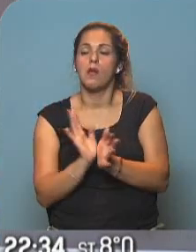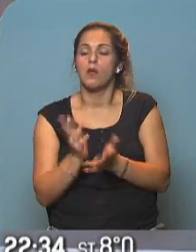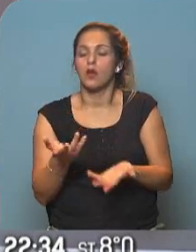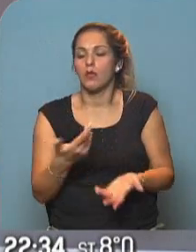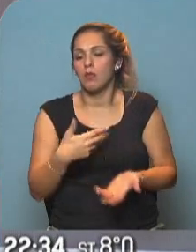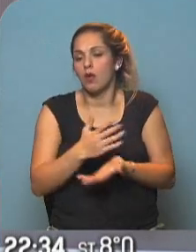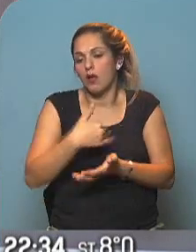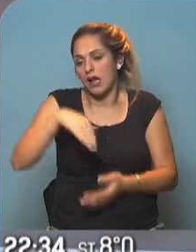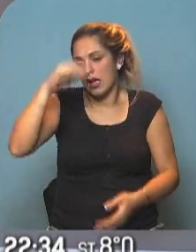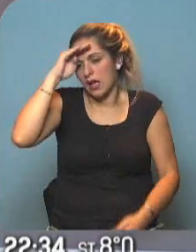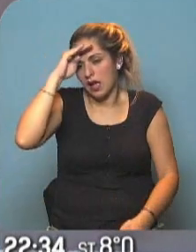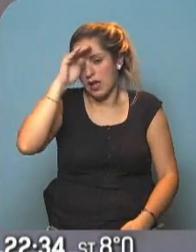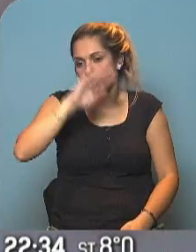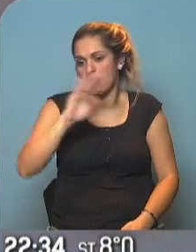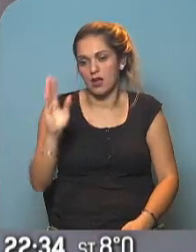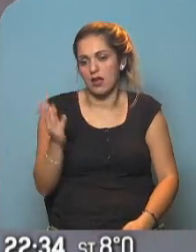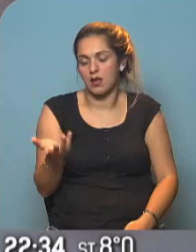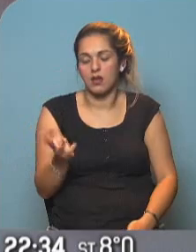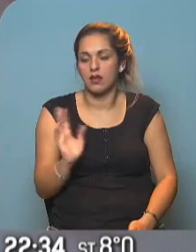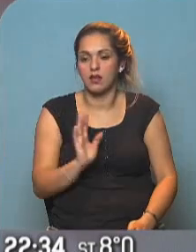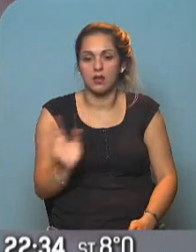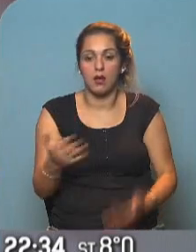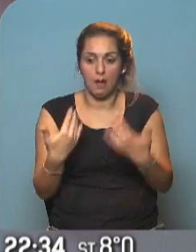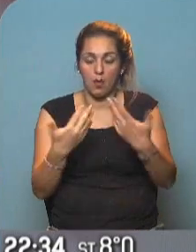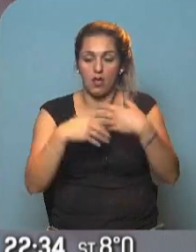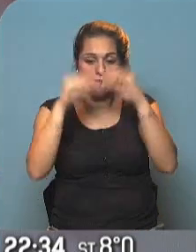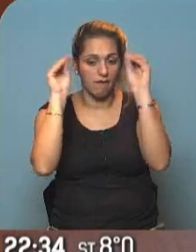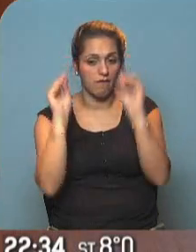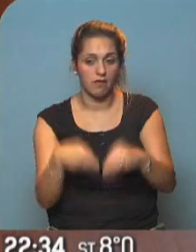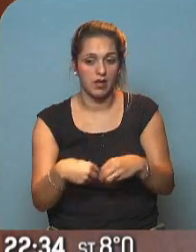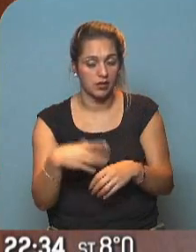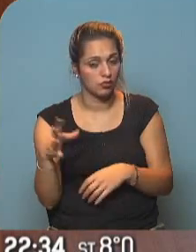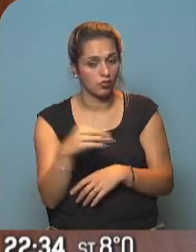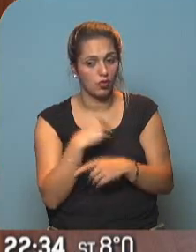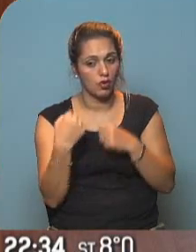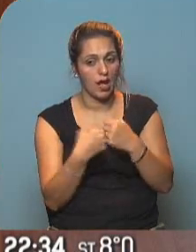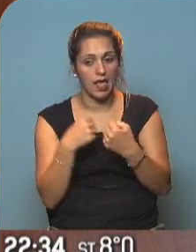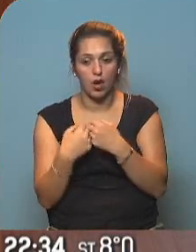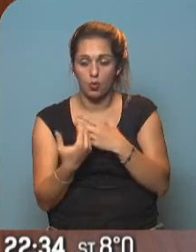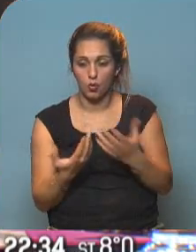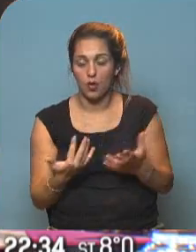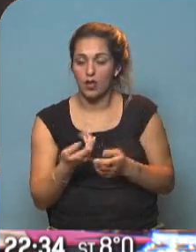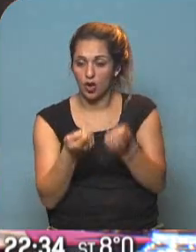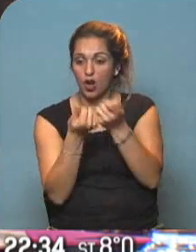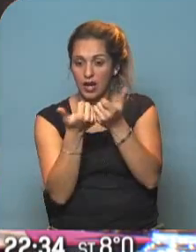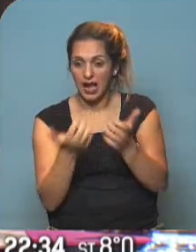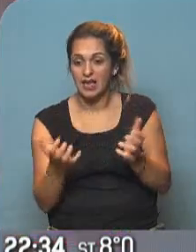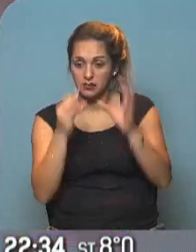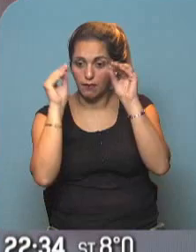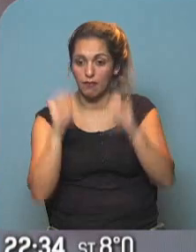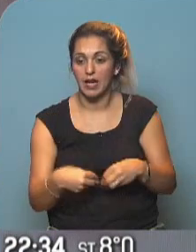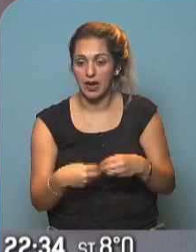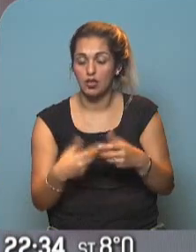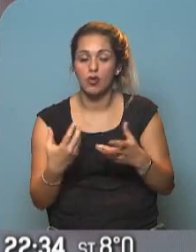inclusive podría haber hecho fracasar absolutamente el acuerdo entre los dos partidos para